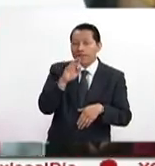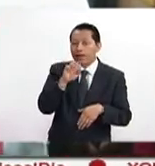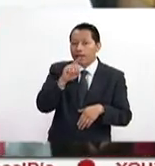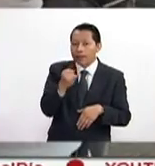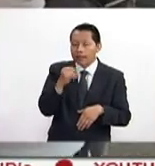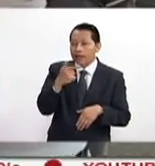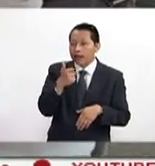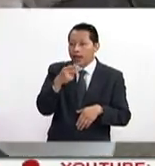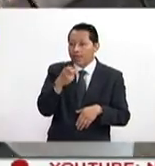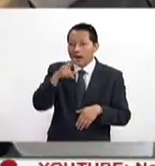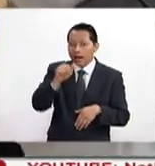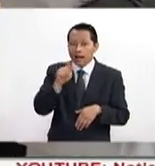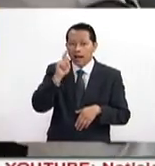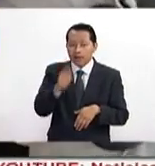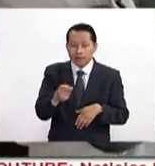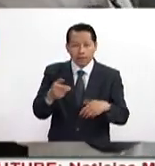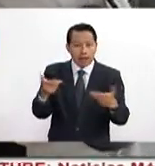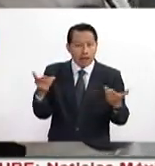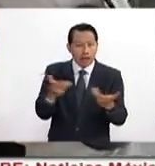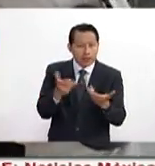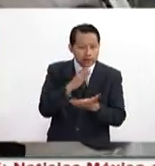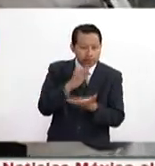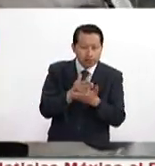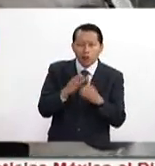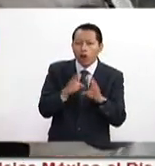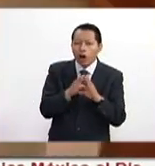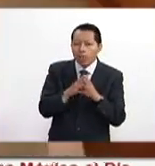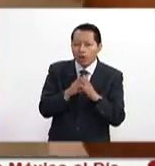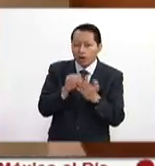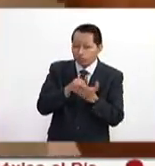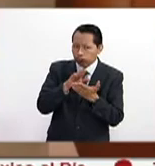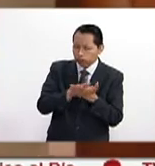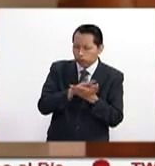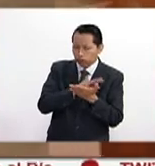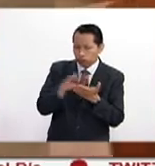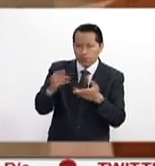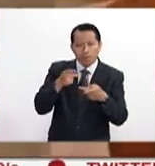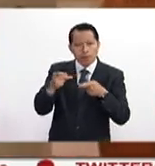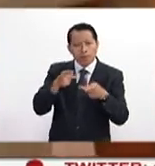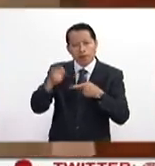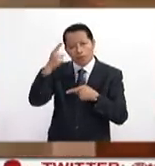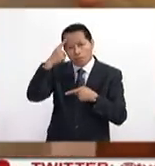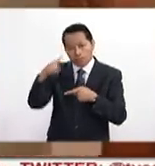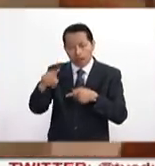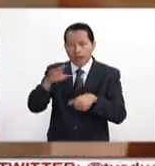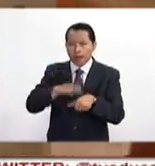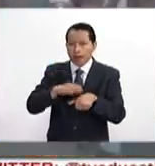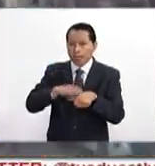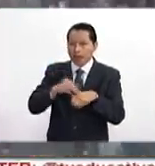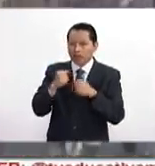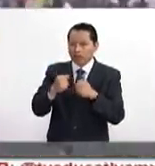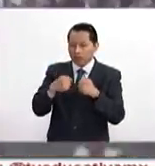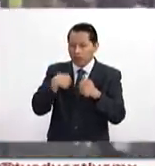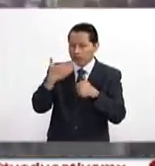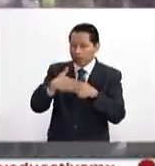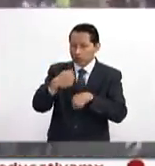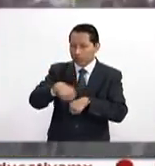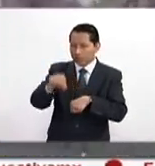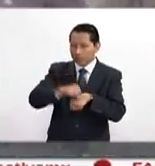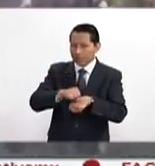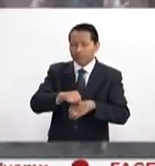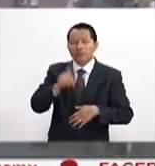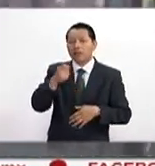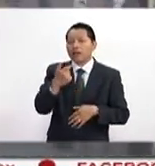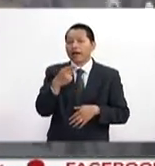Guevara, el paro nacional se realizará como mecanismo de presión y preparación para la escalada definitiva de la siguiente semana.